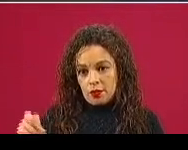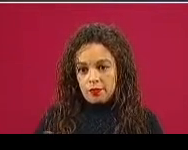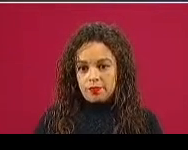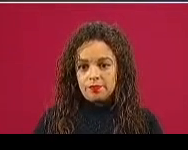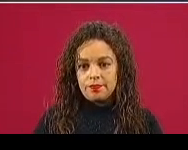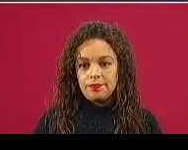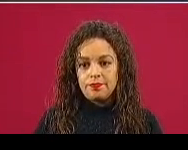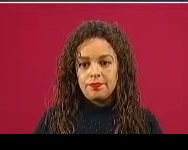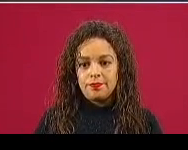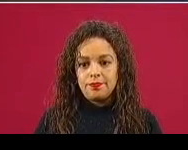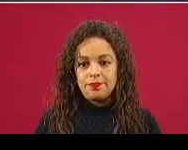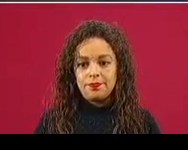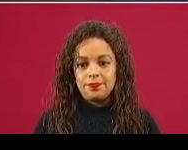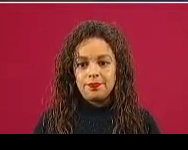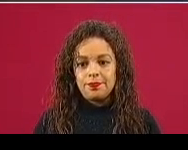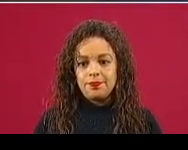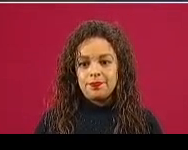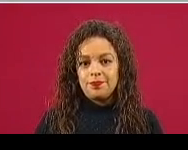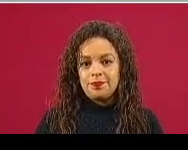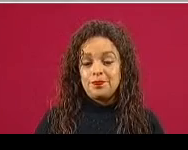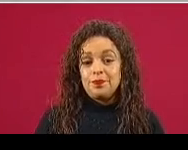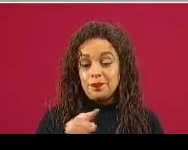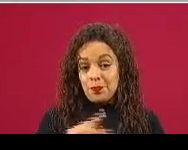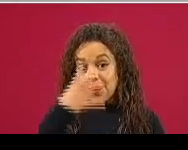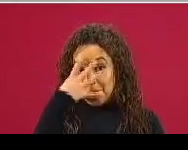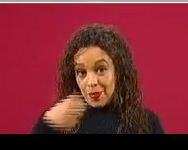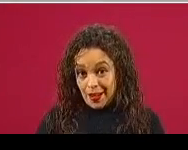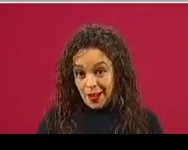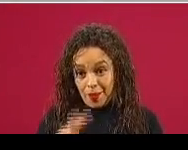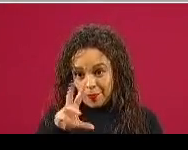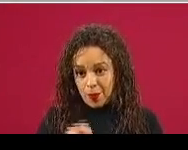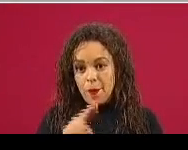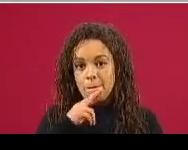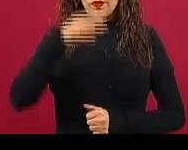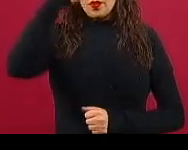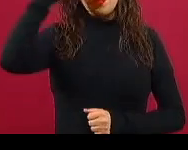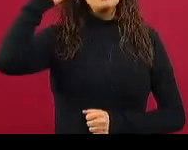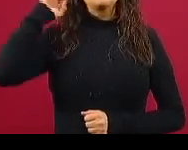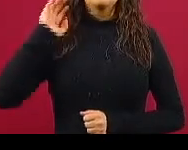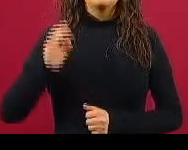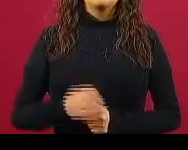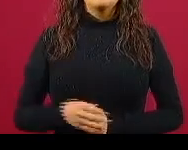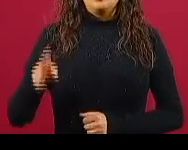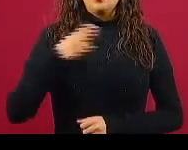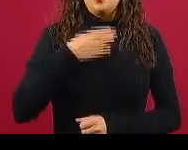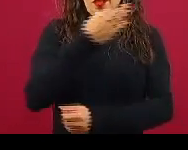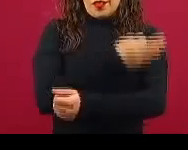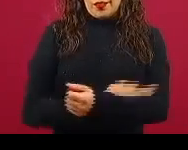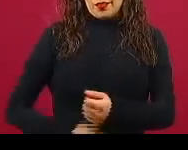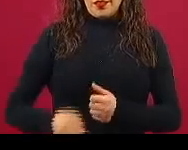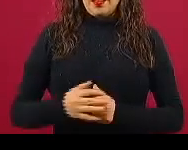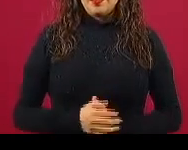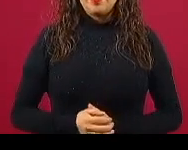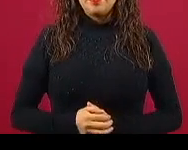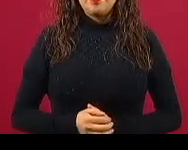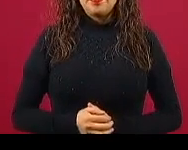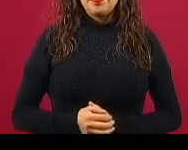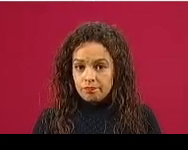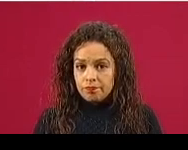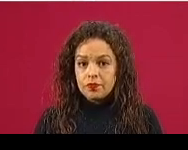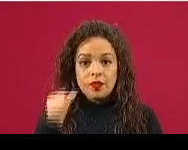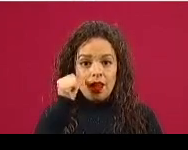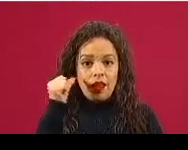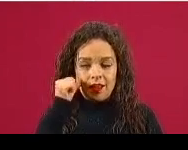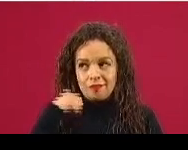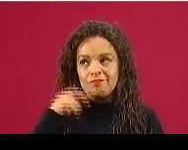Permítame. No sé, Inida. O si quiere, mientras tomamos otra pregunta, mientras lo analiza, sí. Y ahorita nos platica. Buenas tardes. Andro Aguilar, para Pie de